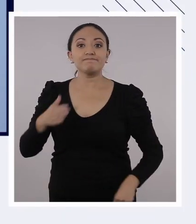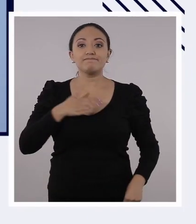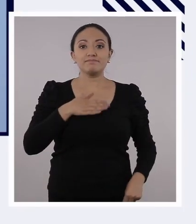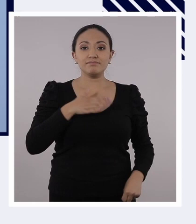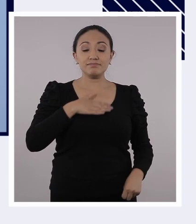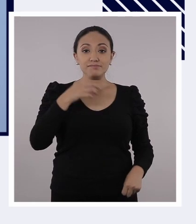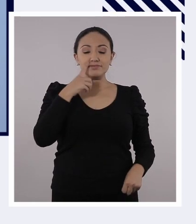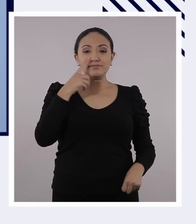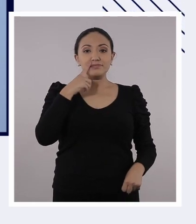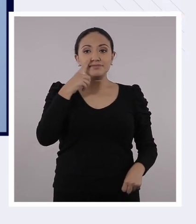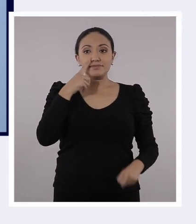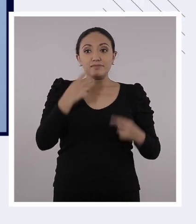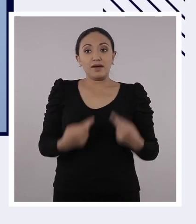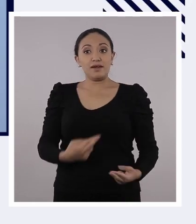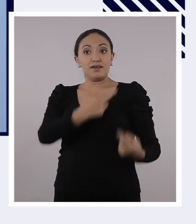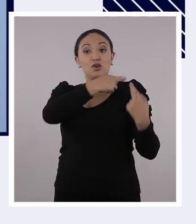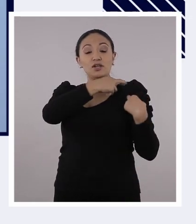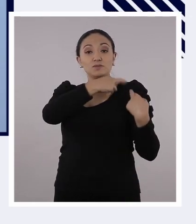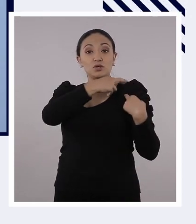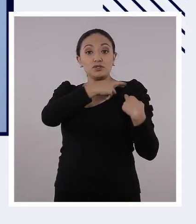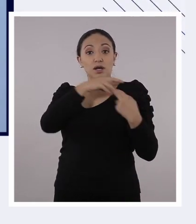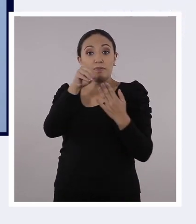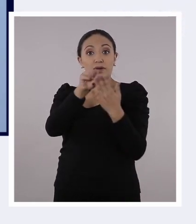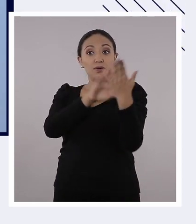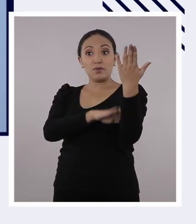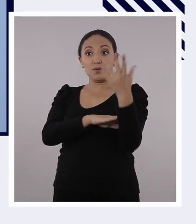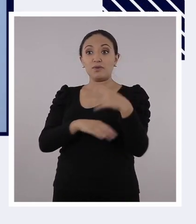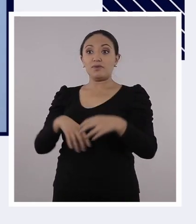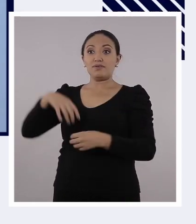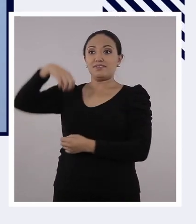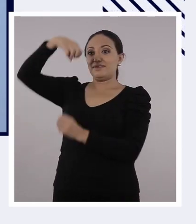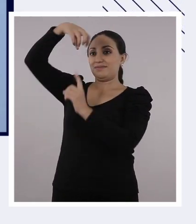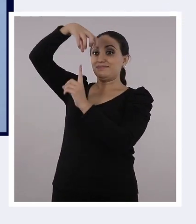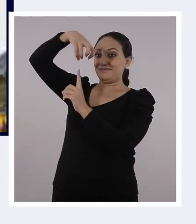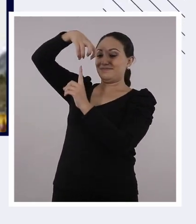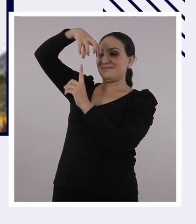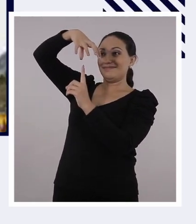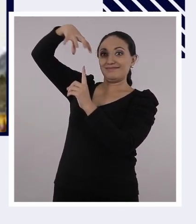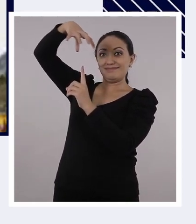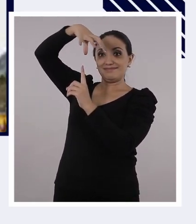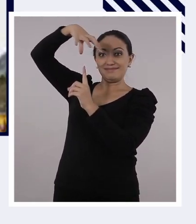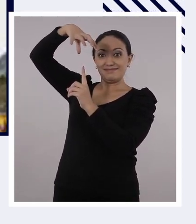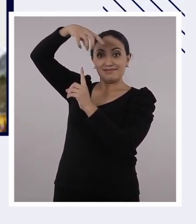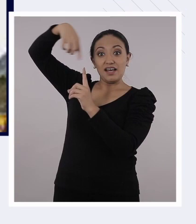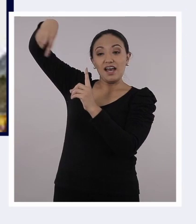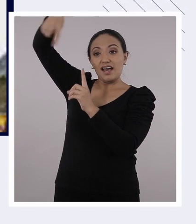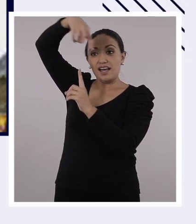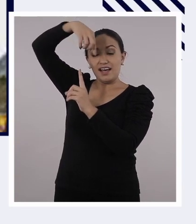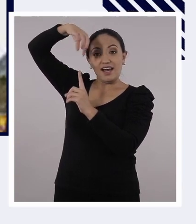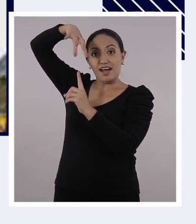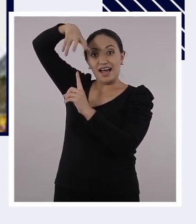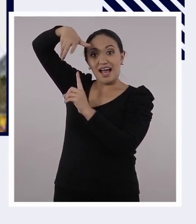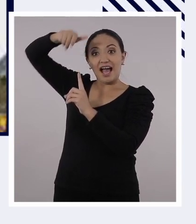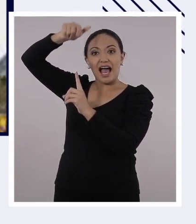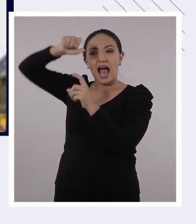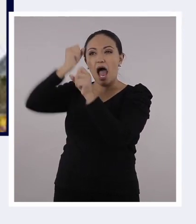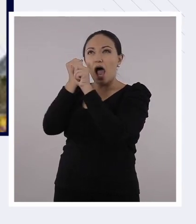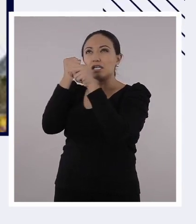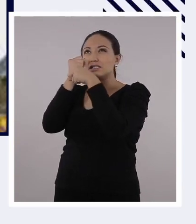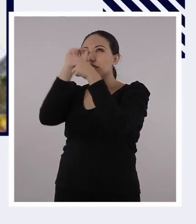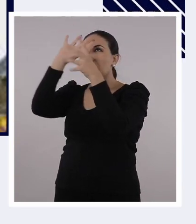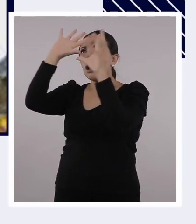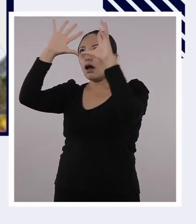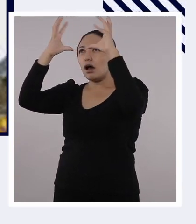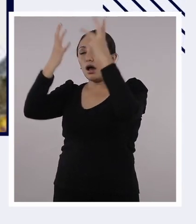la que mitad del sí. mundo. Mi papá estuvo a cargo de este proyecto. Ajá. Él tuvo que inventarse una aleación en